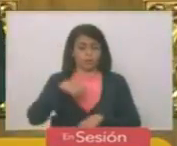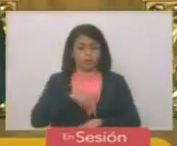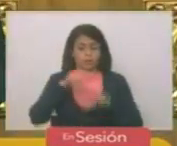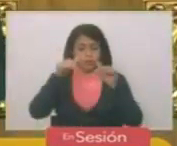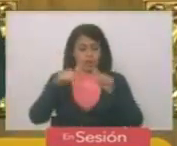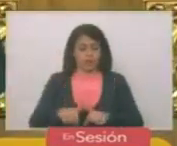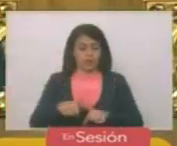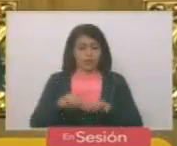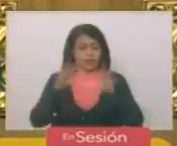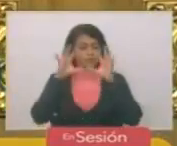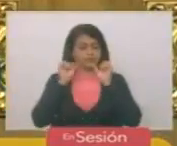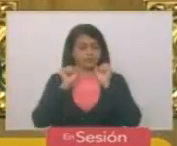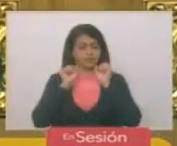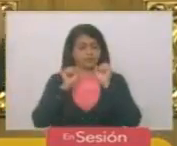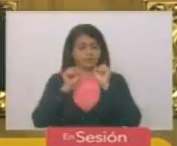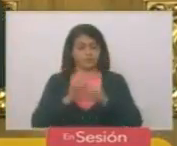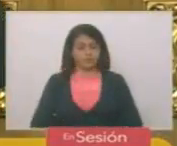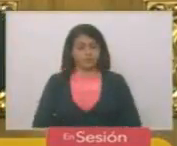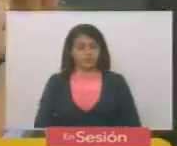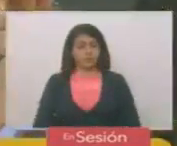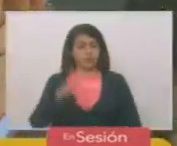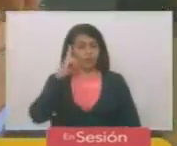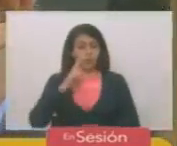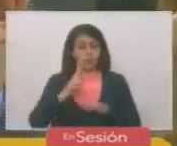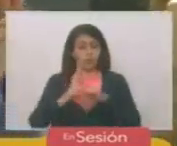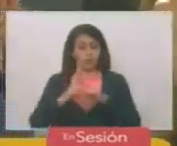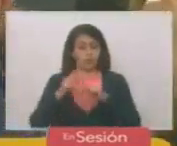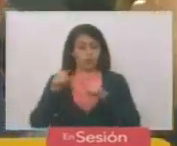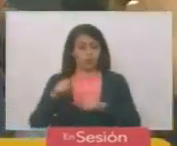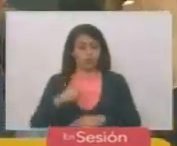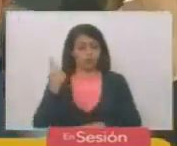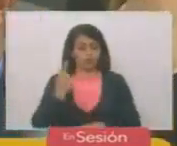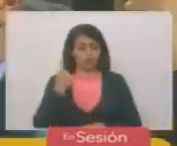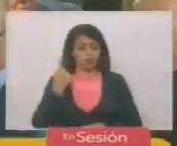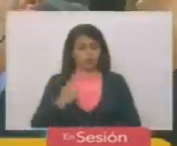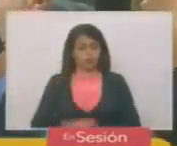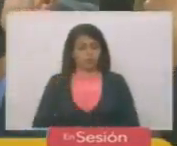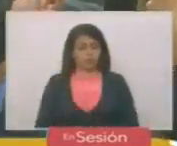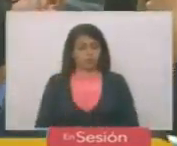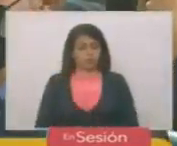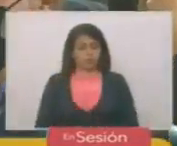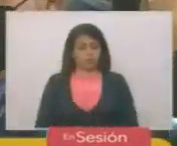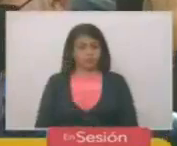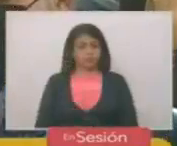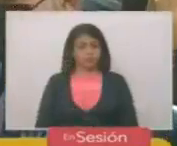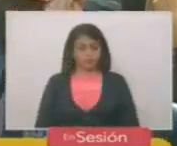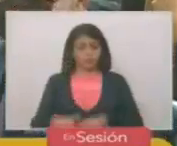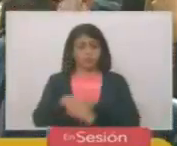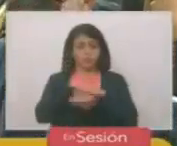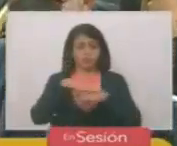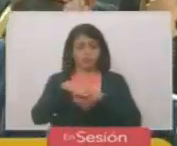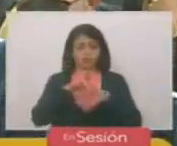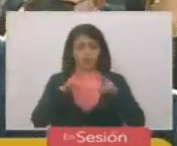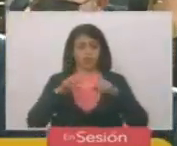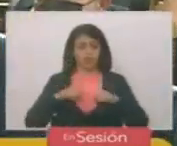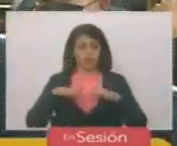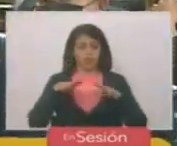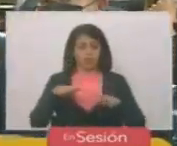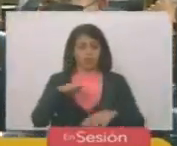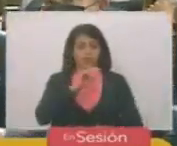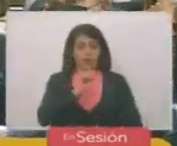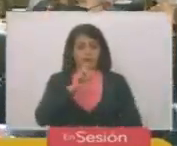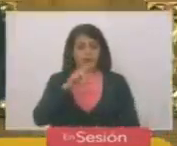nosotros entendemos que es un reconocimiento no solamente al canciller Carlos Faría